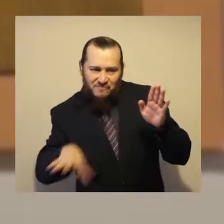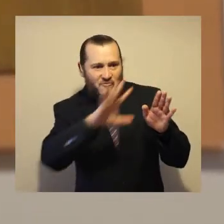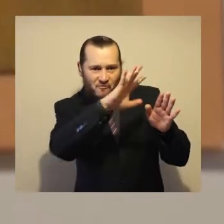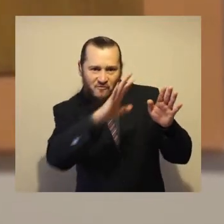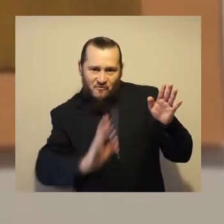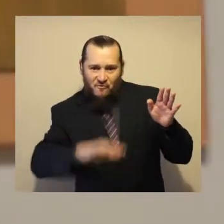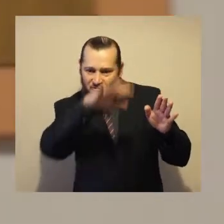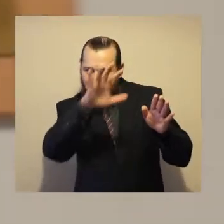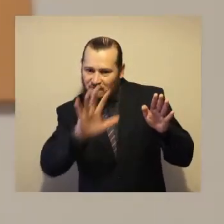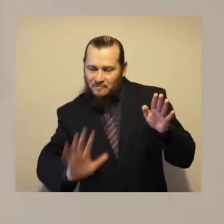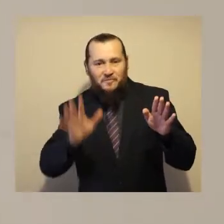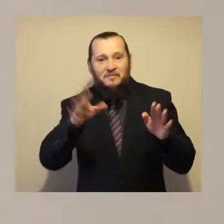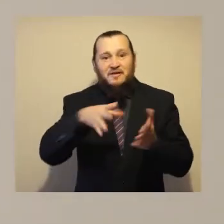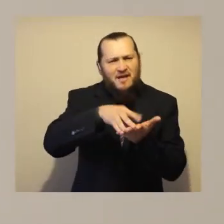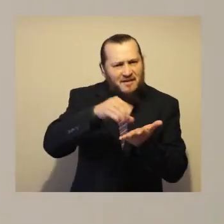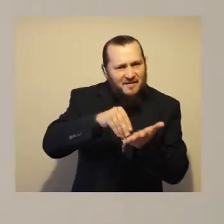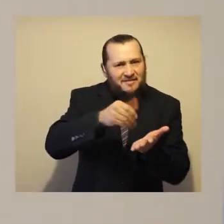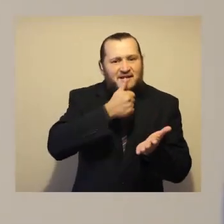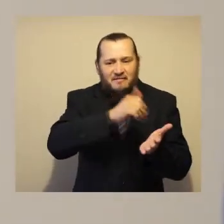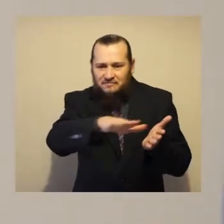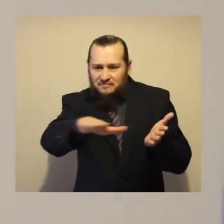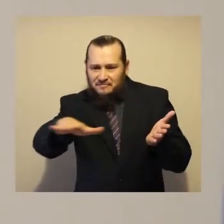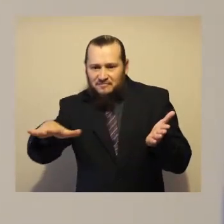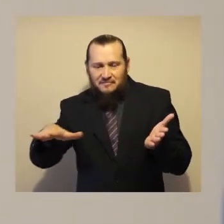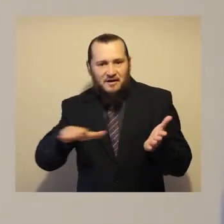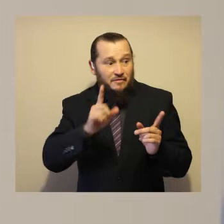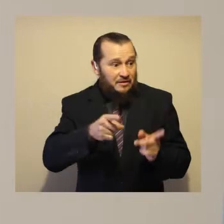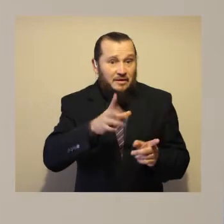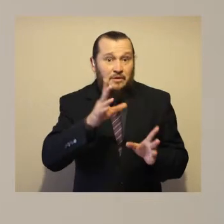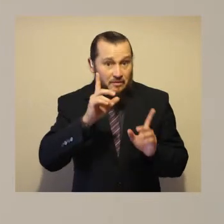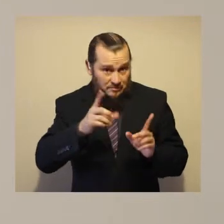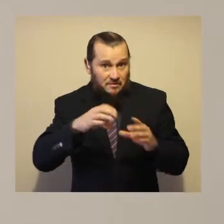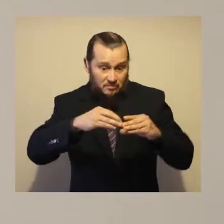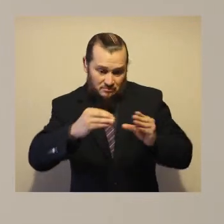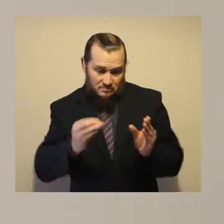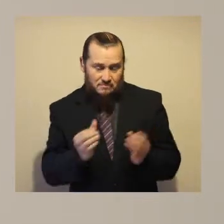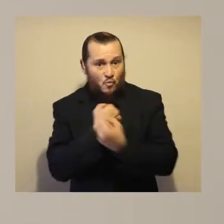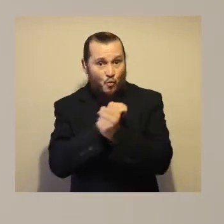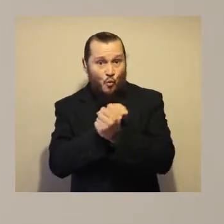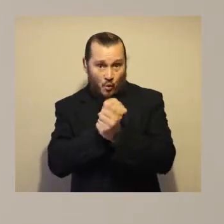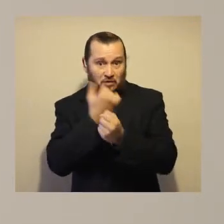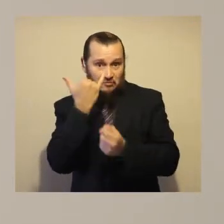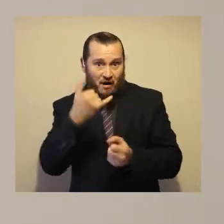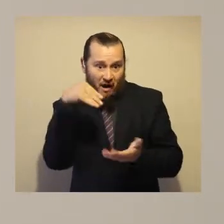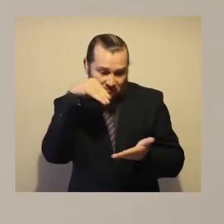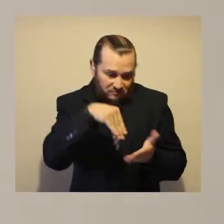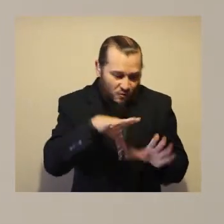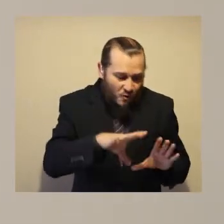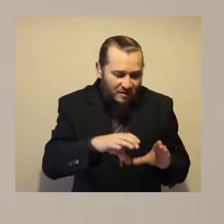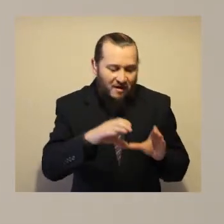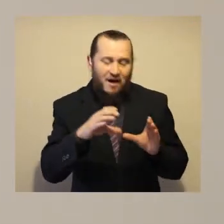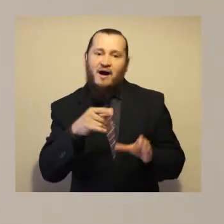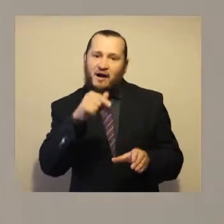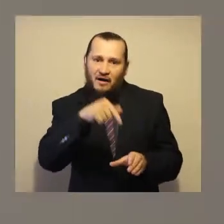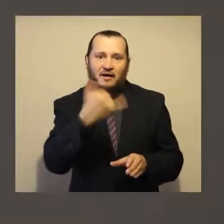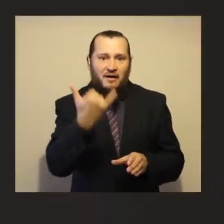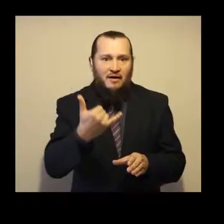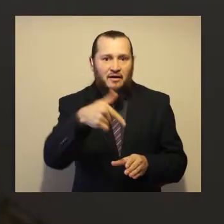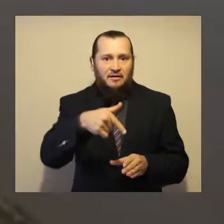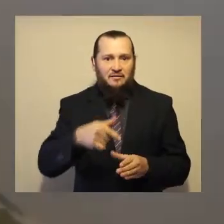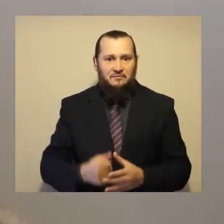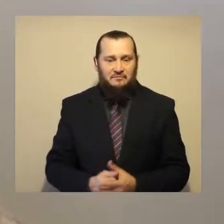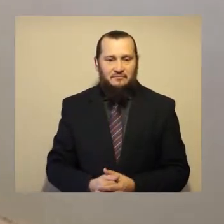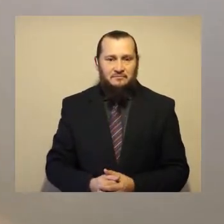muy vistosas y que inclusive se puede apreciar algunos restos que se encuentran todavía en el mismo